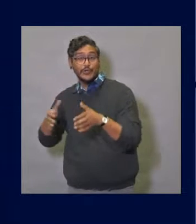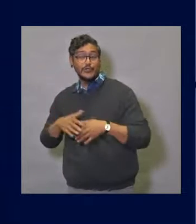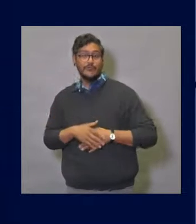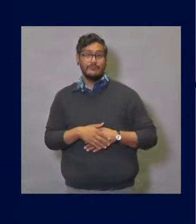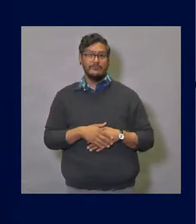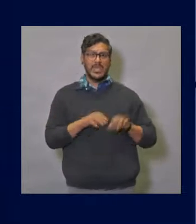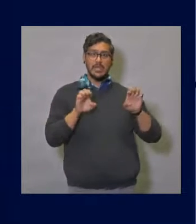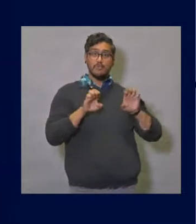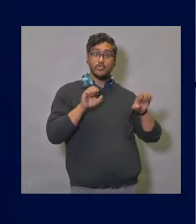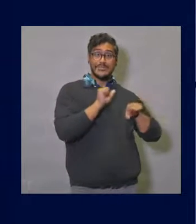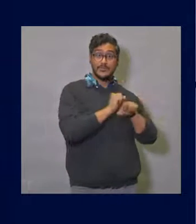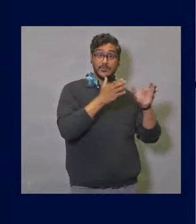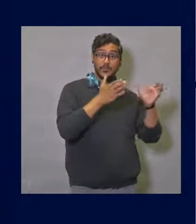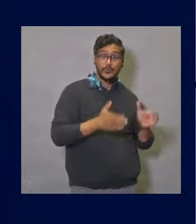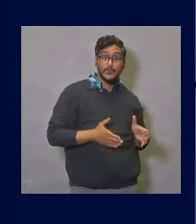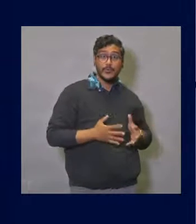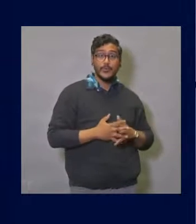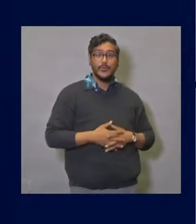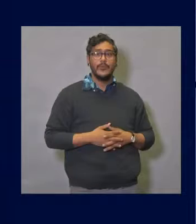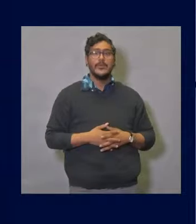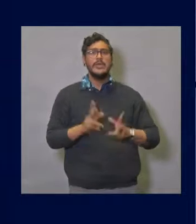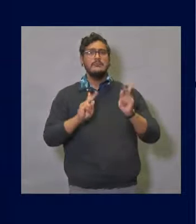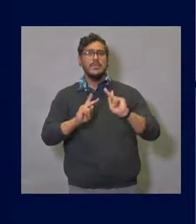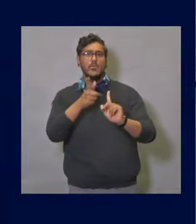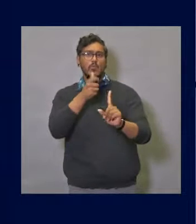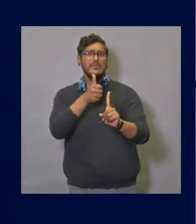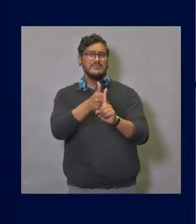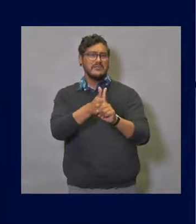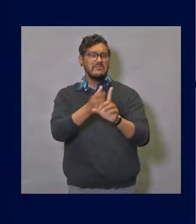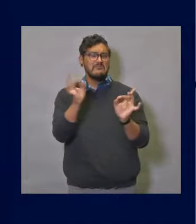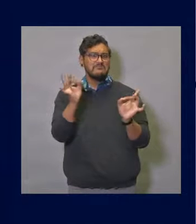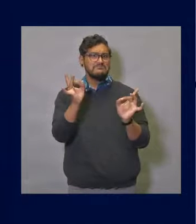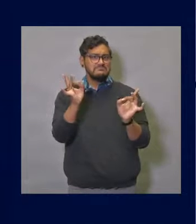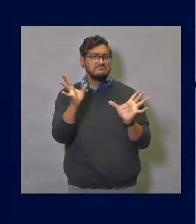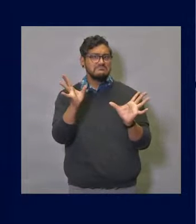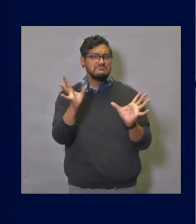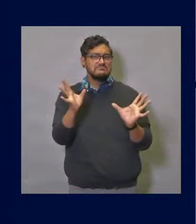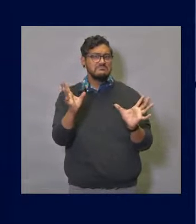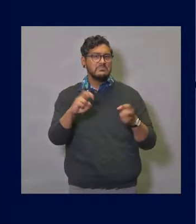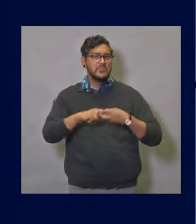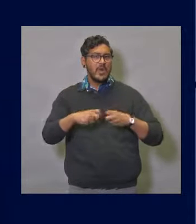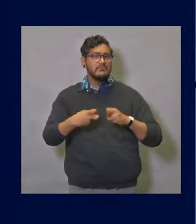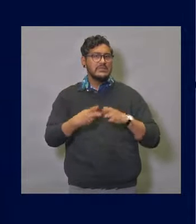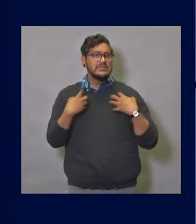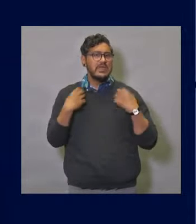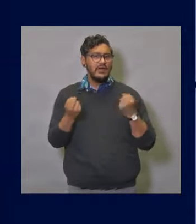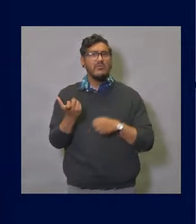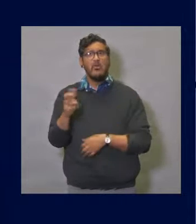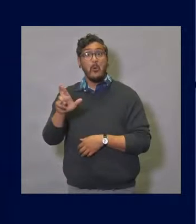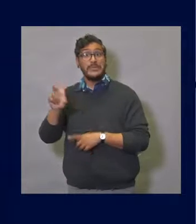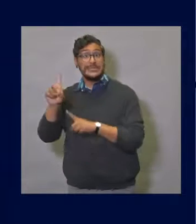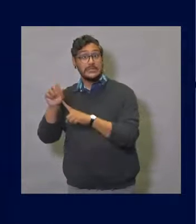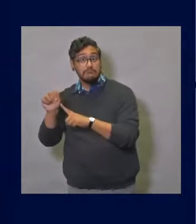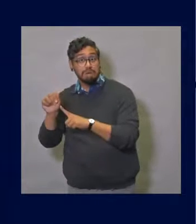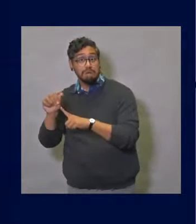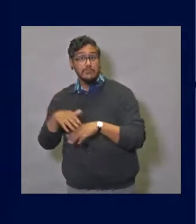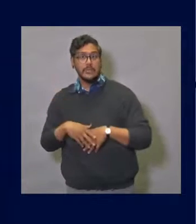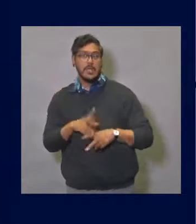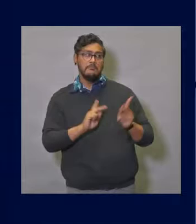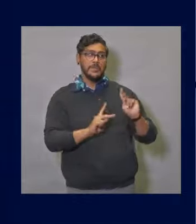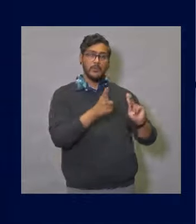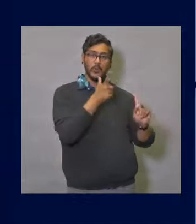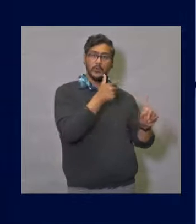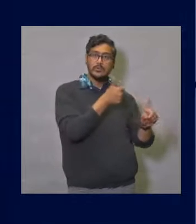de emergencia, personas con condiciones de salud graves o discapacidades, personas que viven o trabajan en espacios